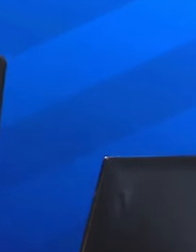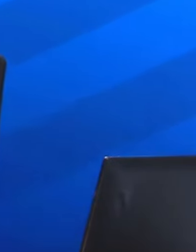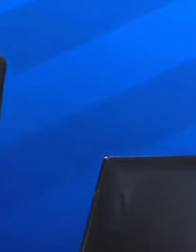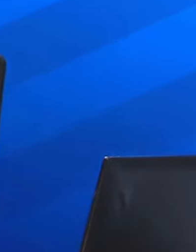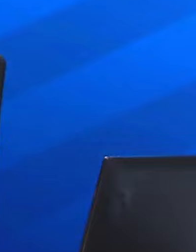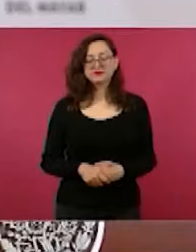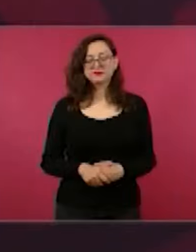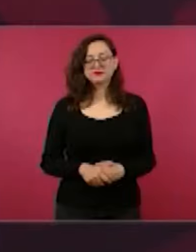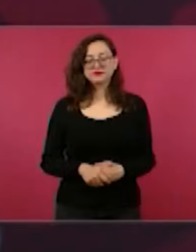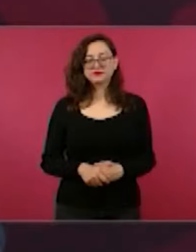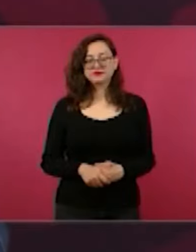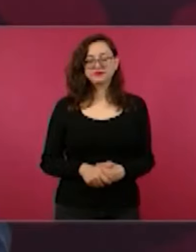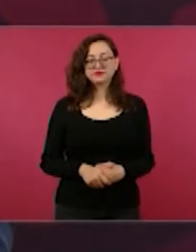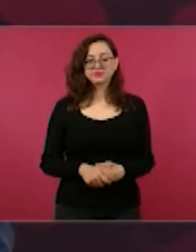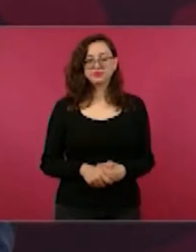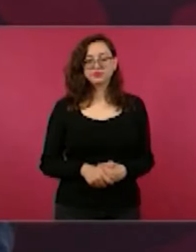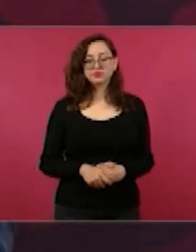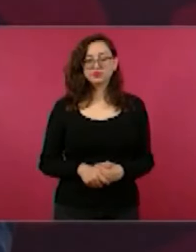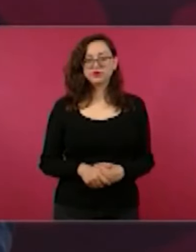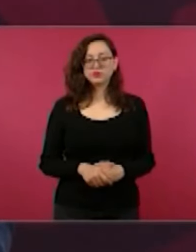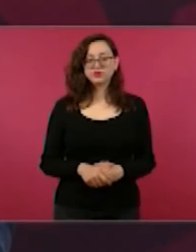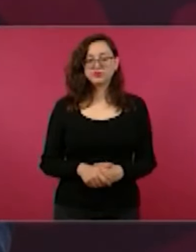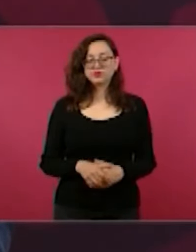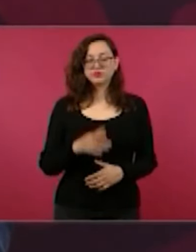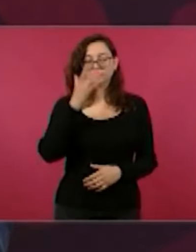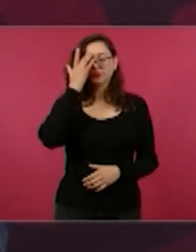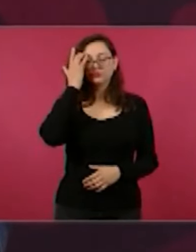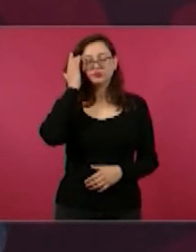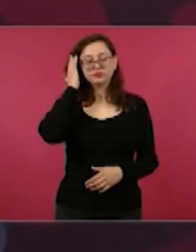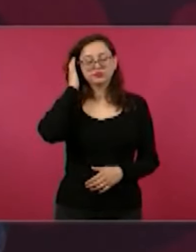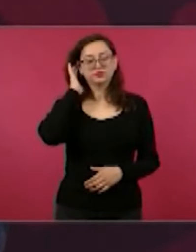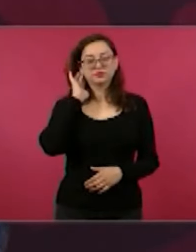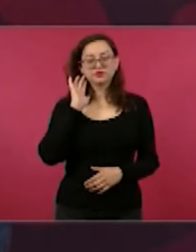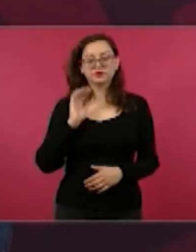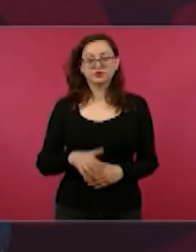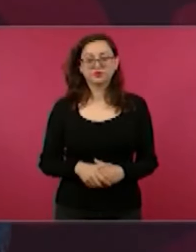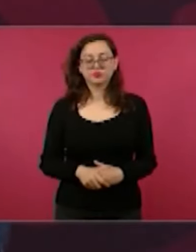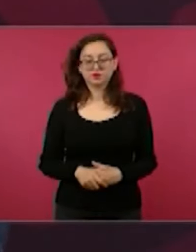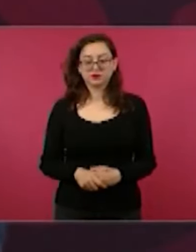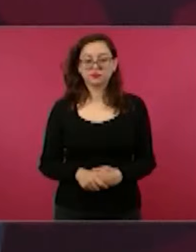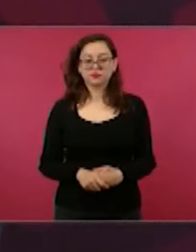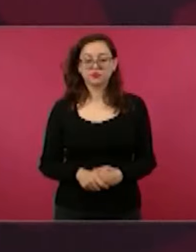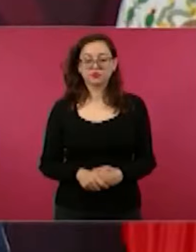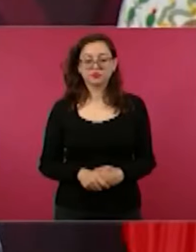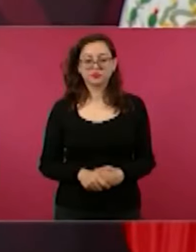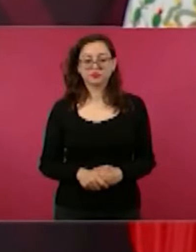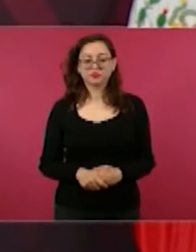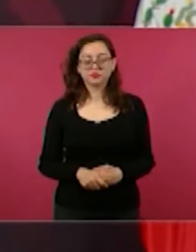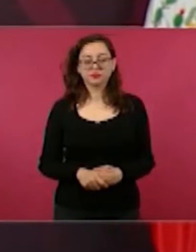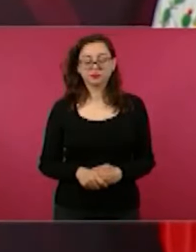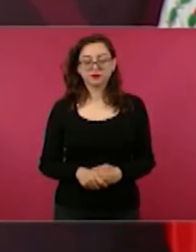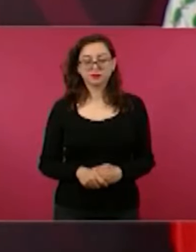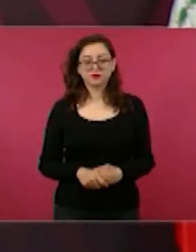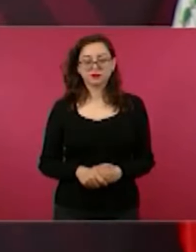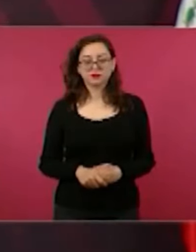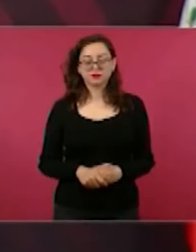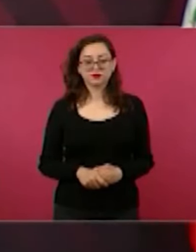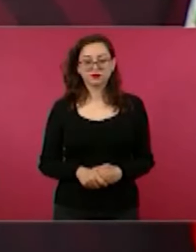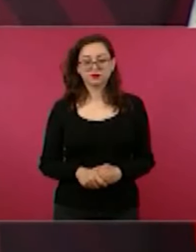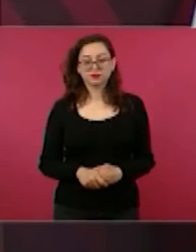los recién egresados de las universidades tienen muchos eh principios muchos valores mucha Mística y que